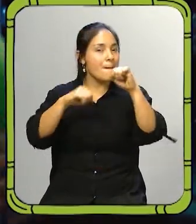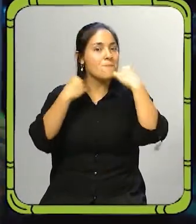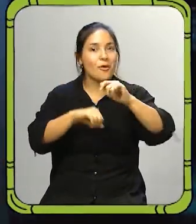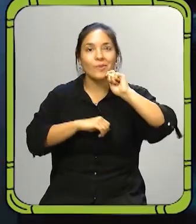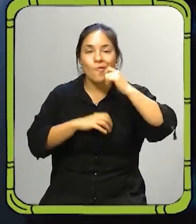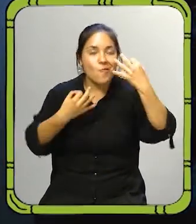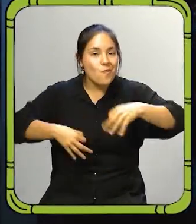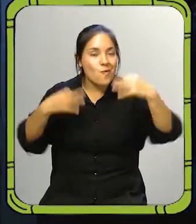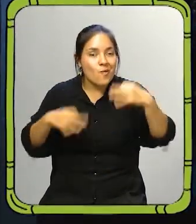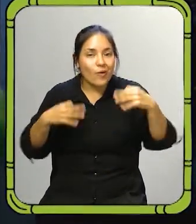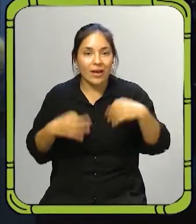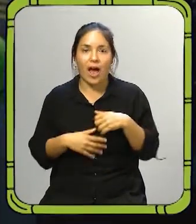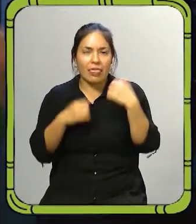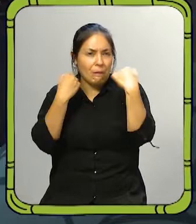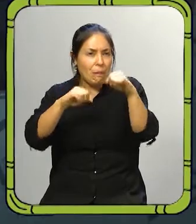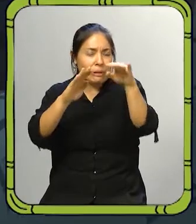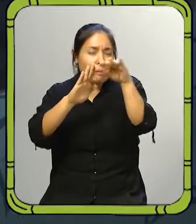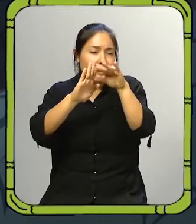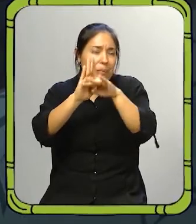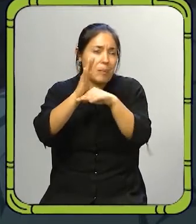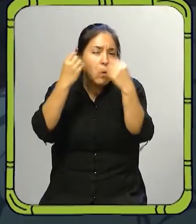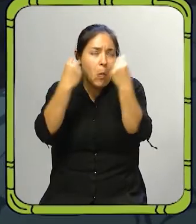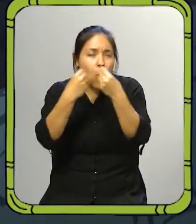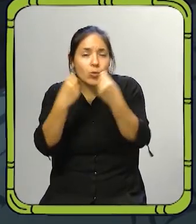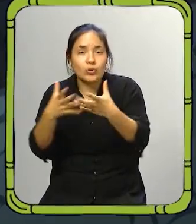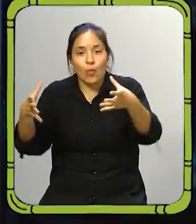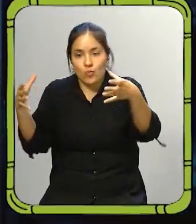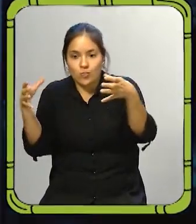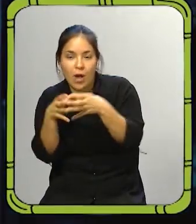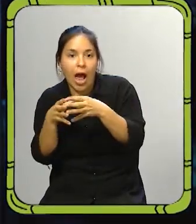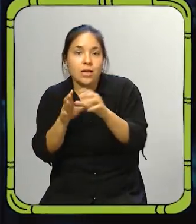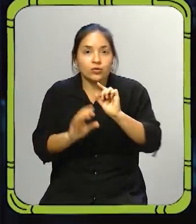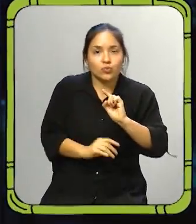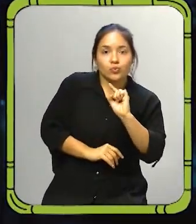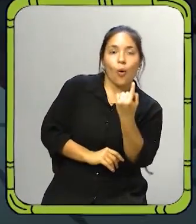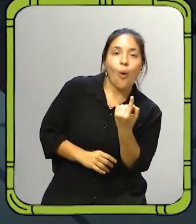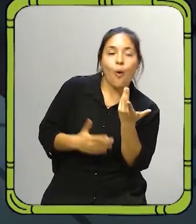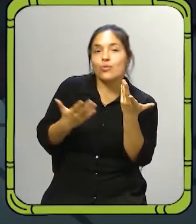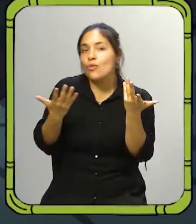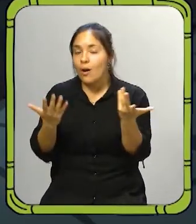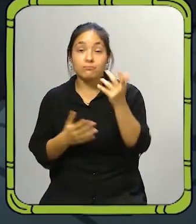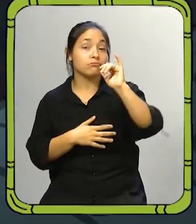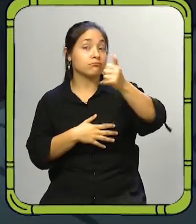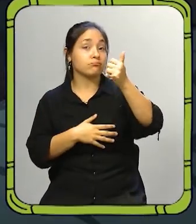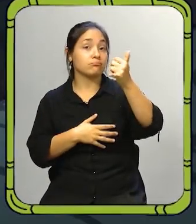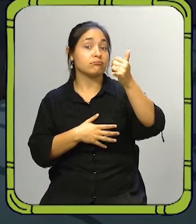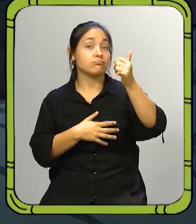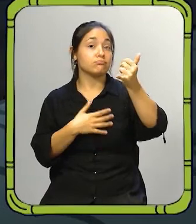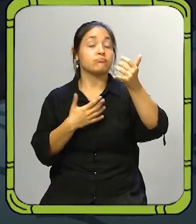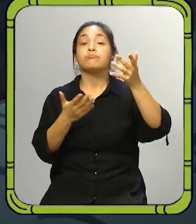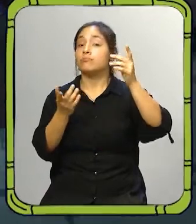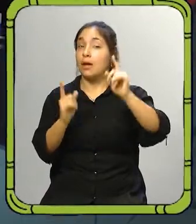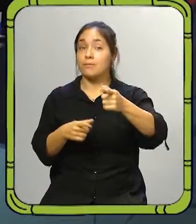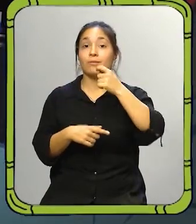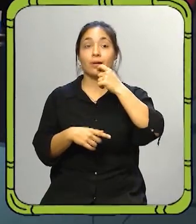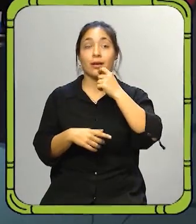deportes. Aprendí un montón de deportes. Ay, grupales. Muchísimo. Individuales. Sí, aparte también, por ejemplo,